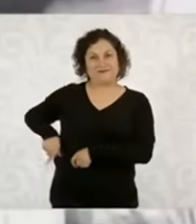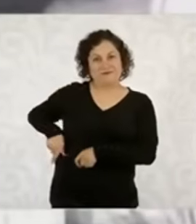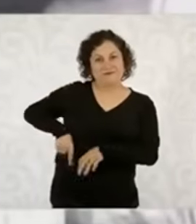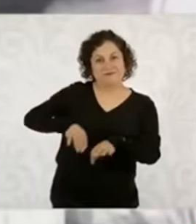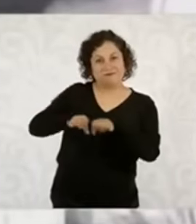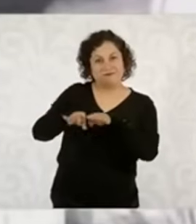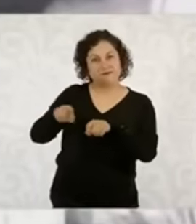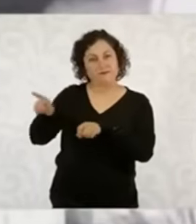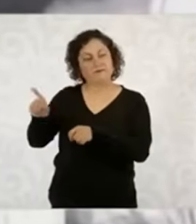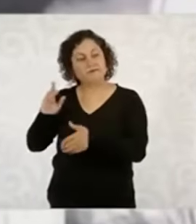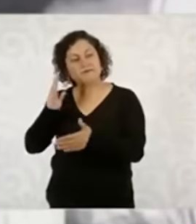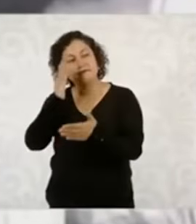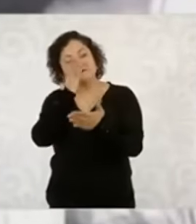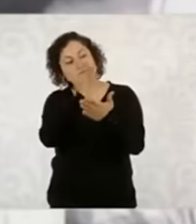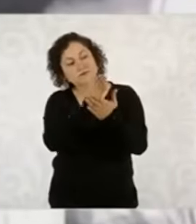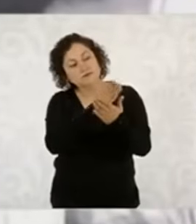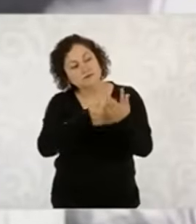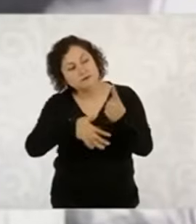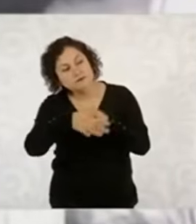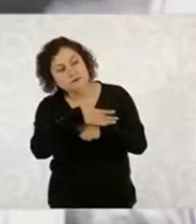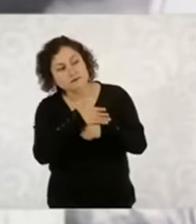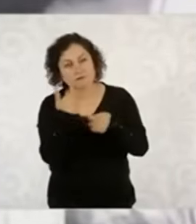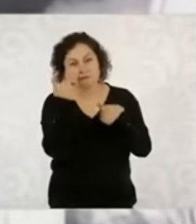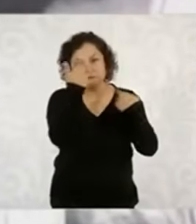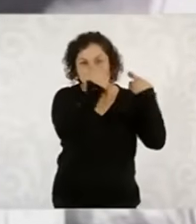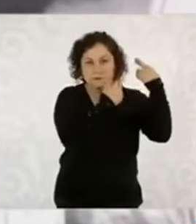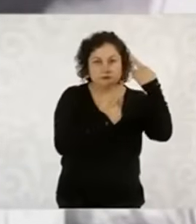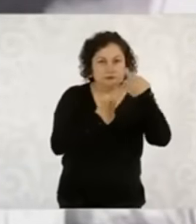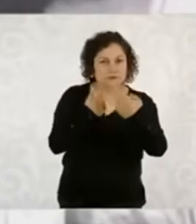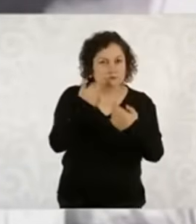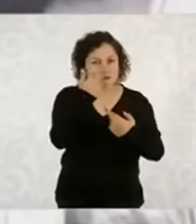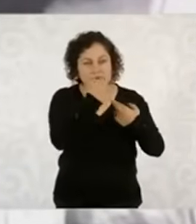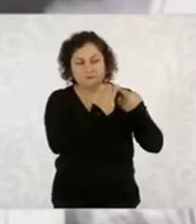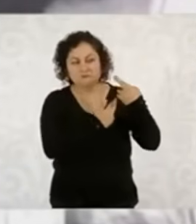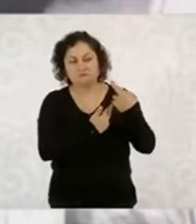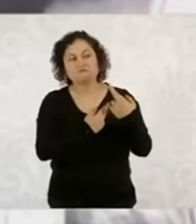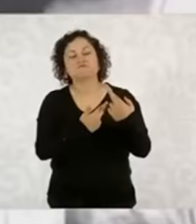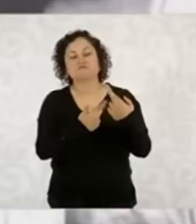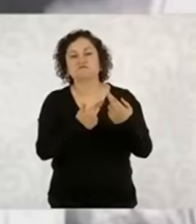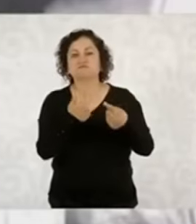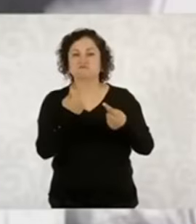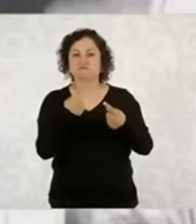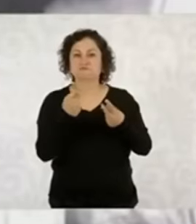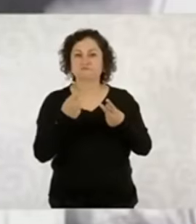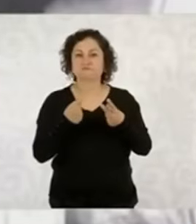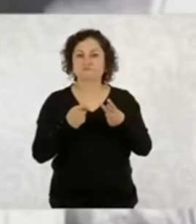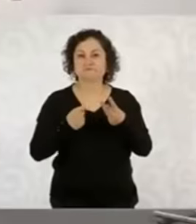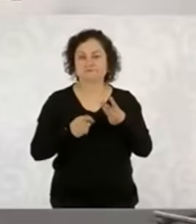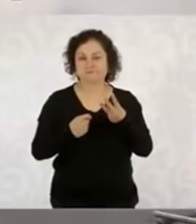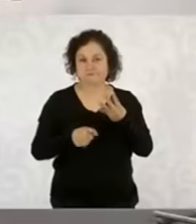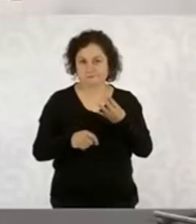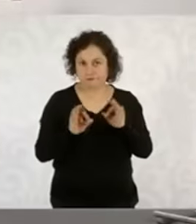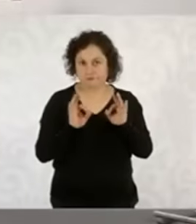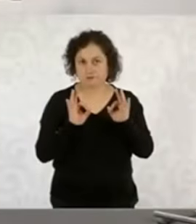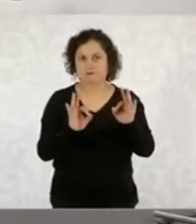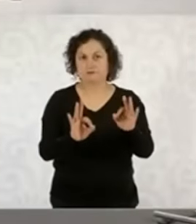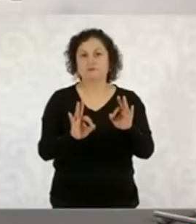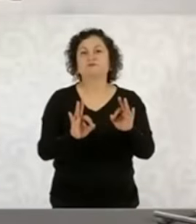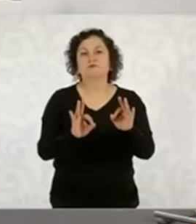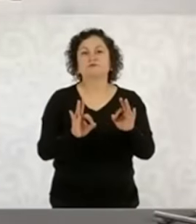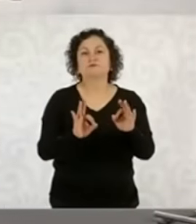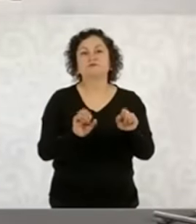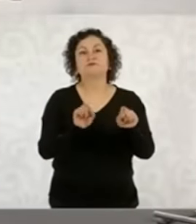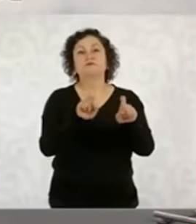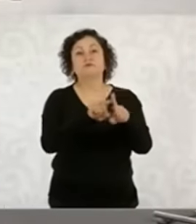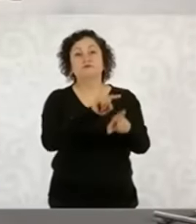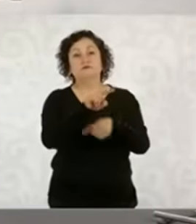que, digamos, acreditan ser el perfil para ser solicitantes de vivienda del programa. Allí en el domicilio se